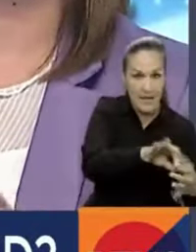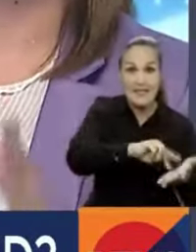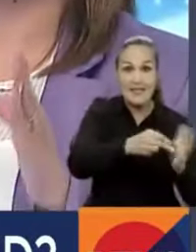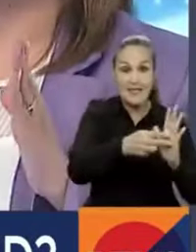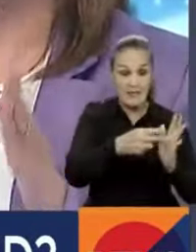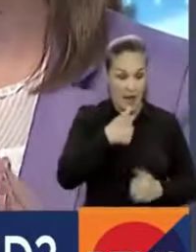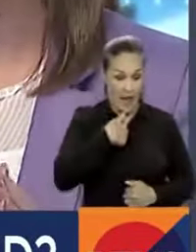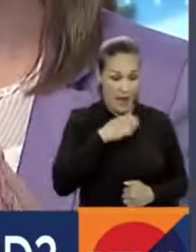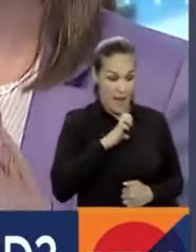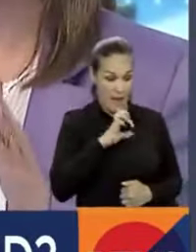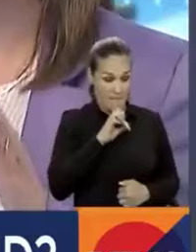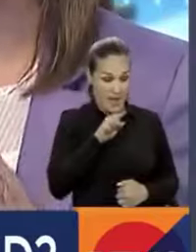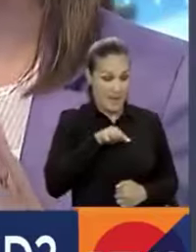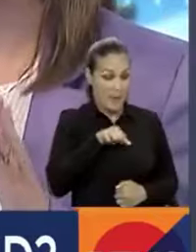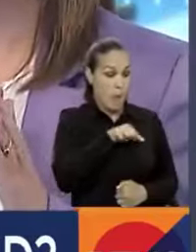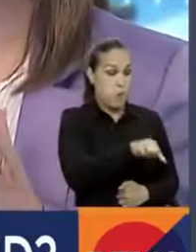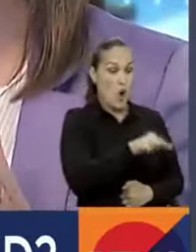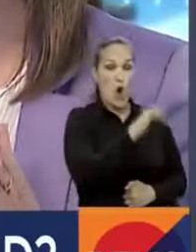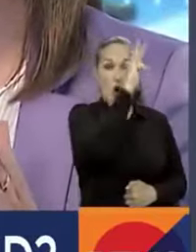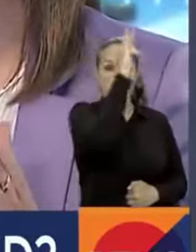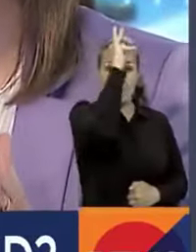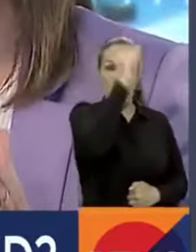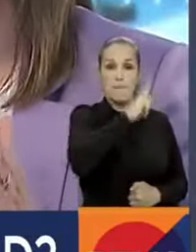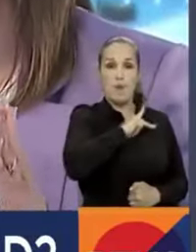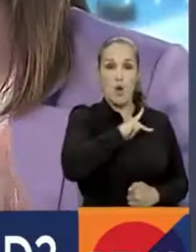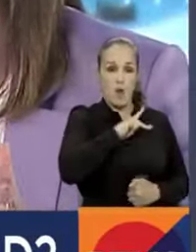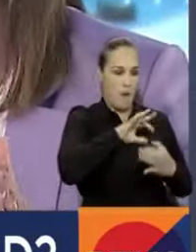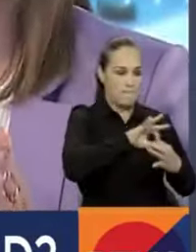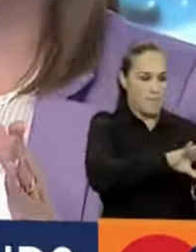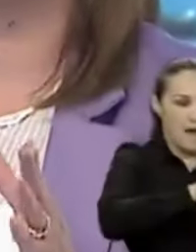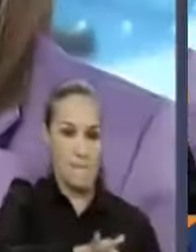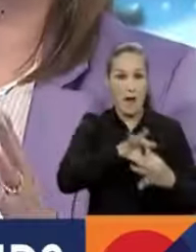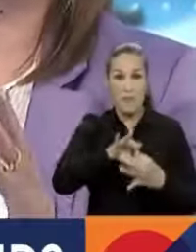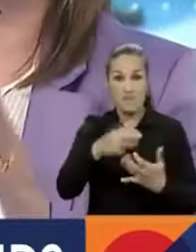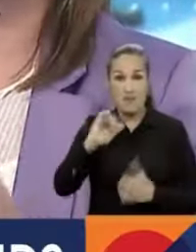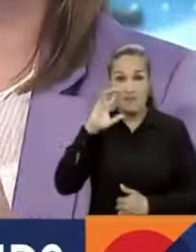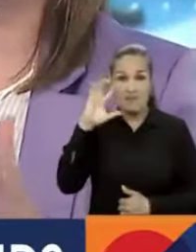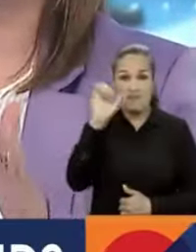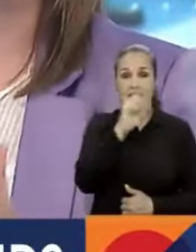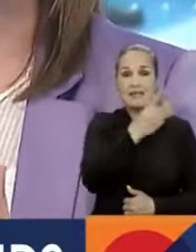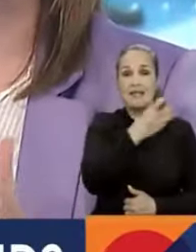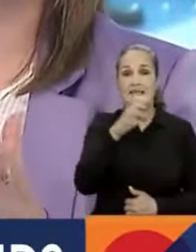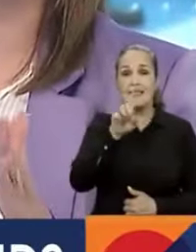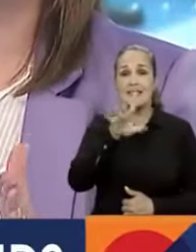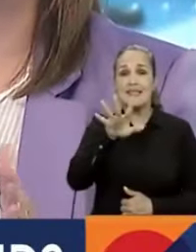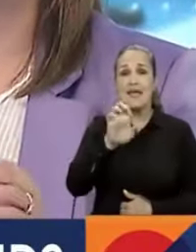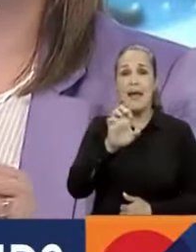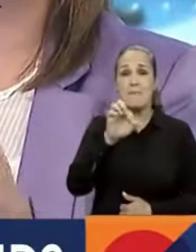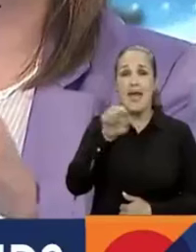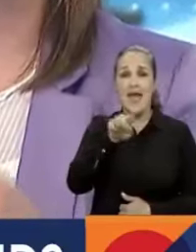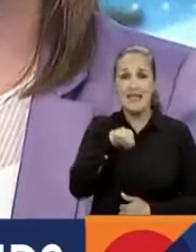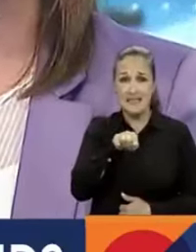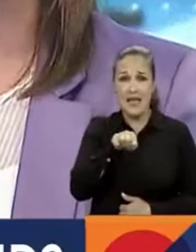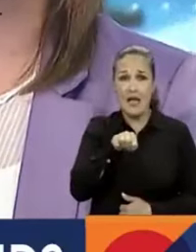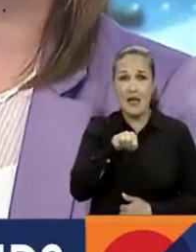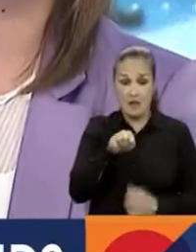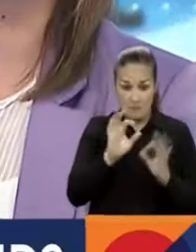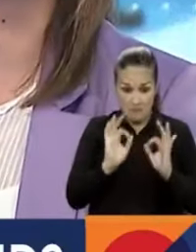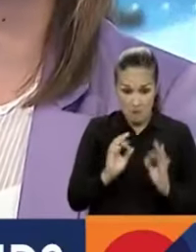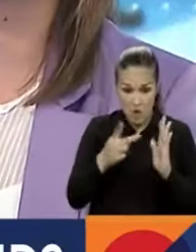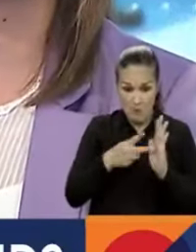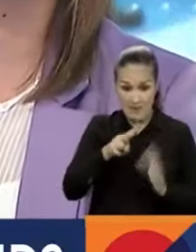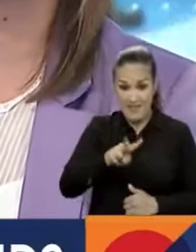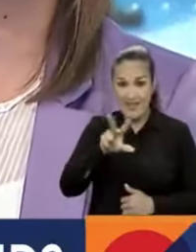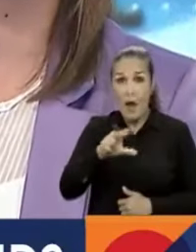beneficia a quienes tienen el negocio. Nos vemos en otro video, pero antes, algunas reflexiones. Para el año 2023 concentran